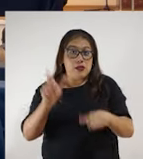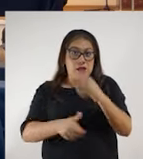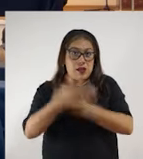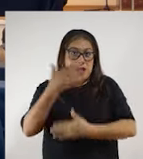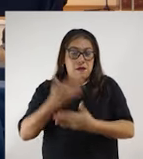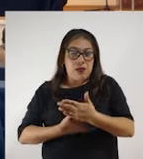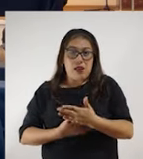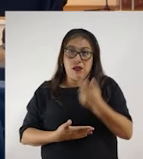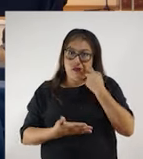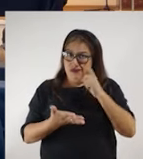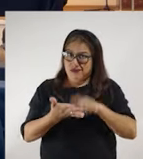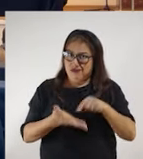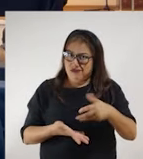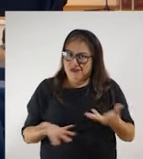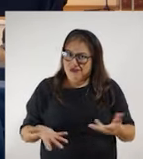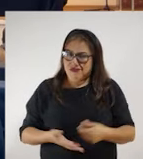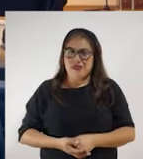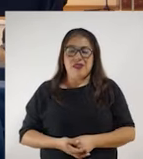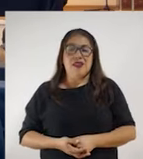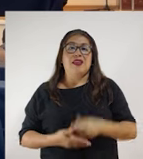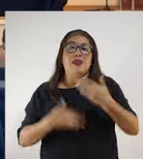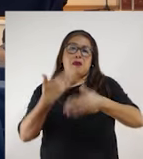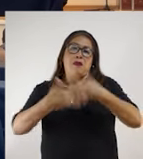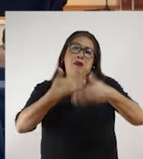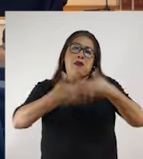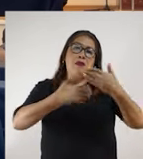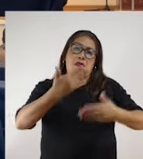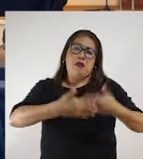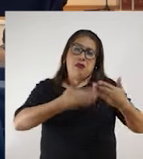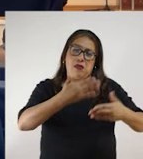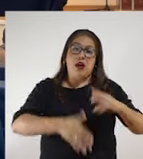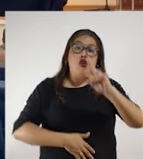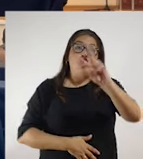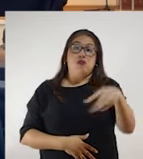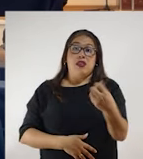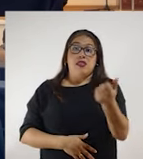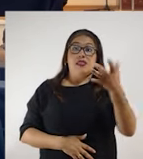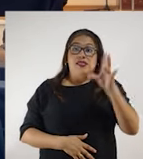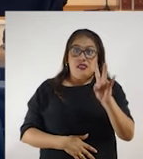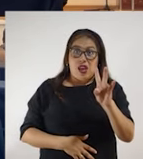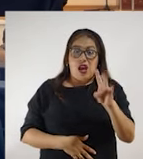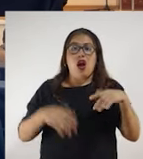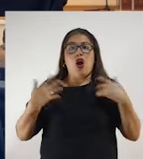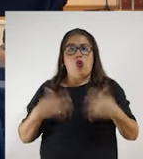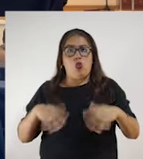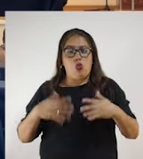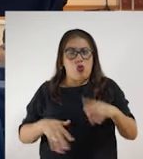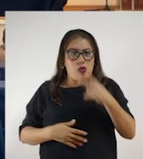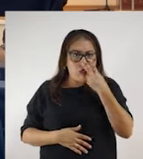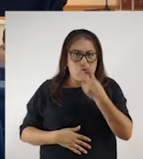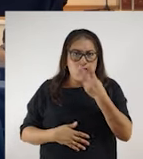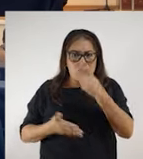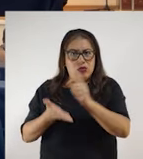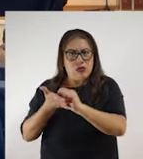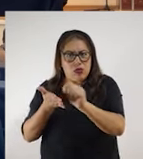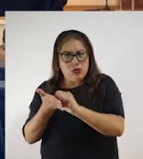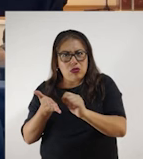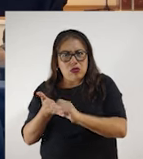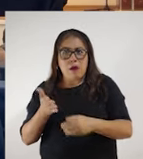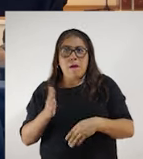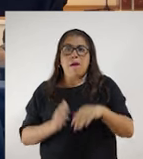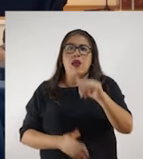Perú. Miren ustedes. Pero en el censo 2017, la cifra que se reveló es que